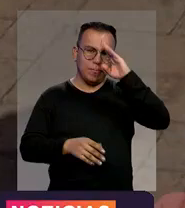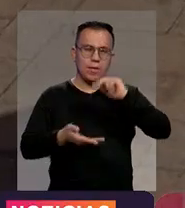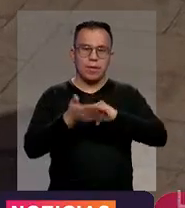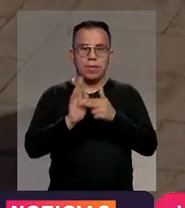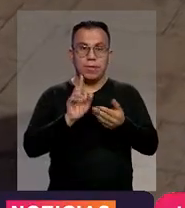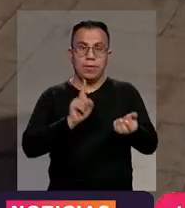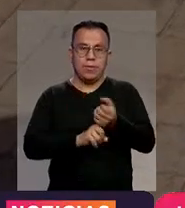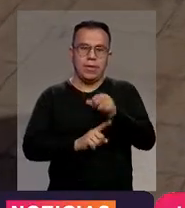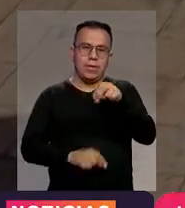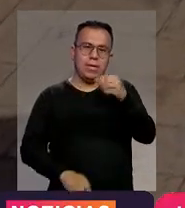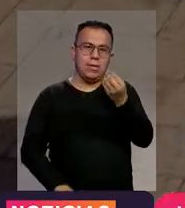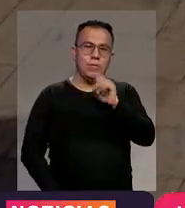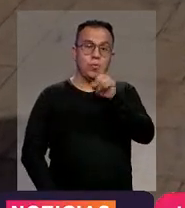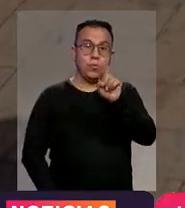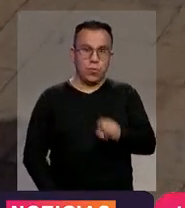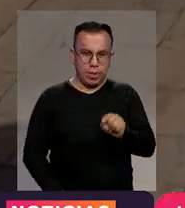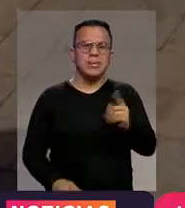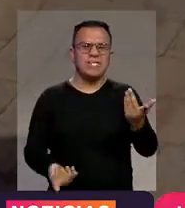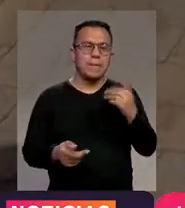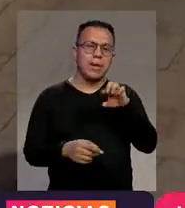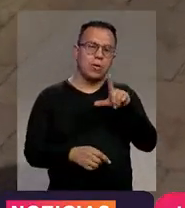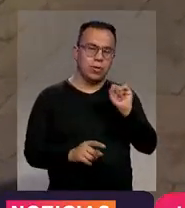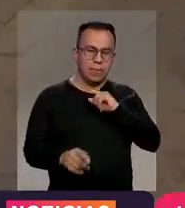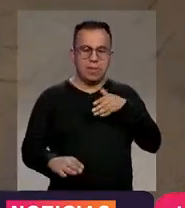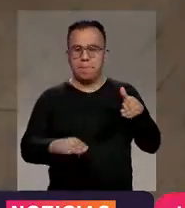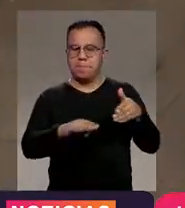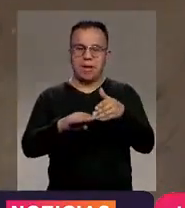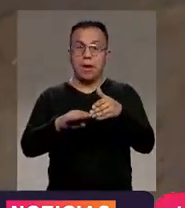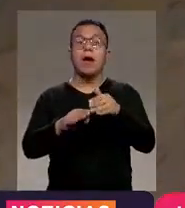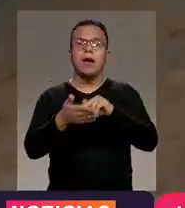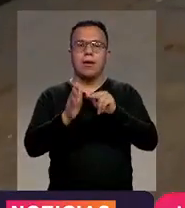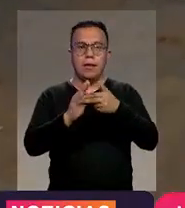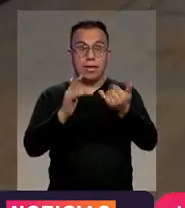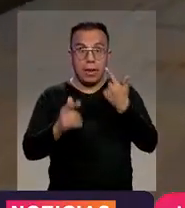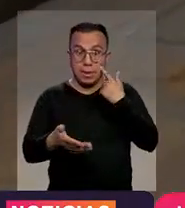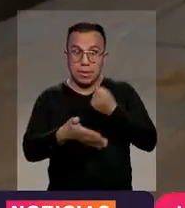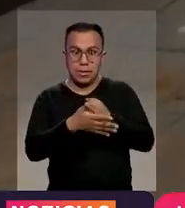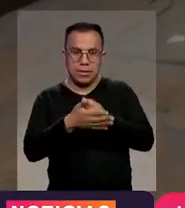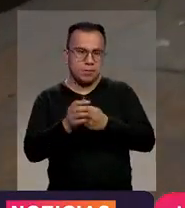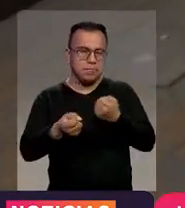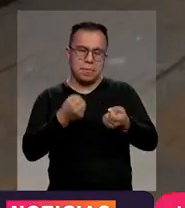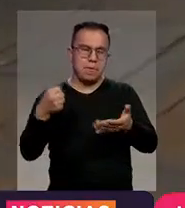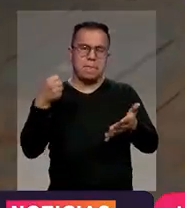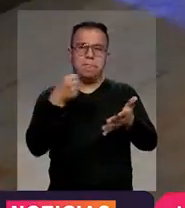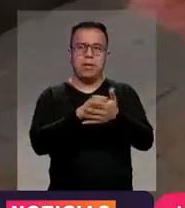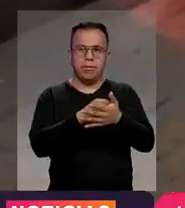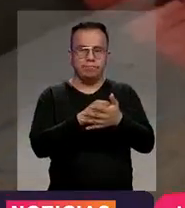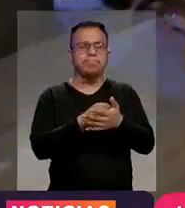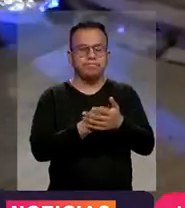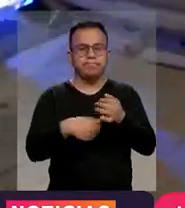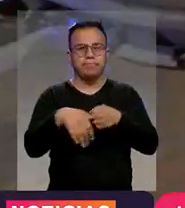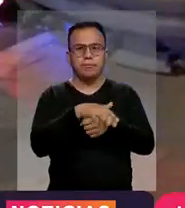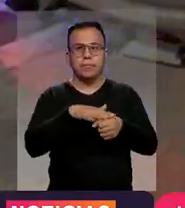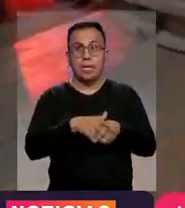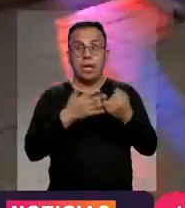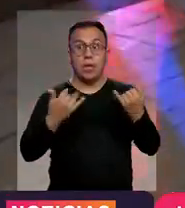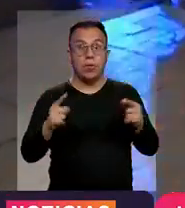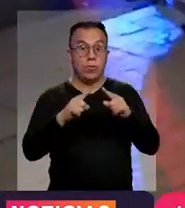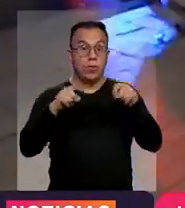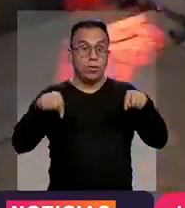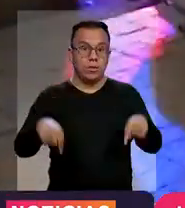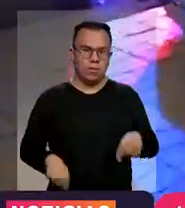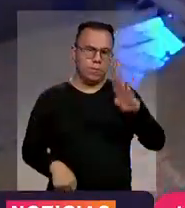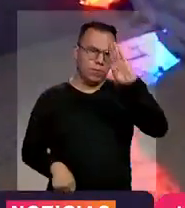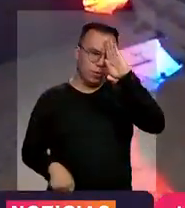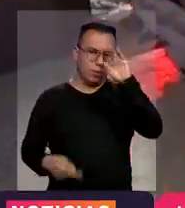en la avenida NQS, sector de Palo Quemao, los interceptaron y al tratar de evadirlos terminaron estrellándose. Según la policía, los